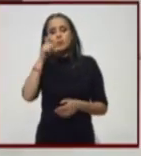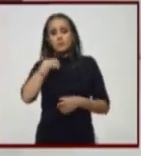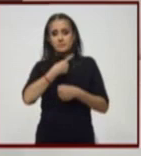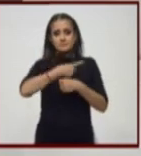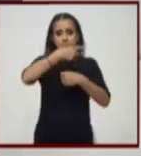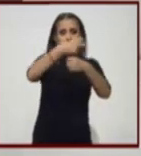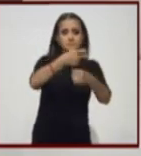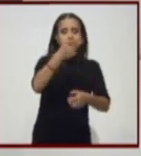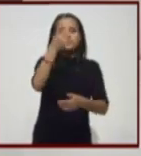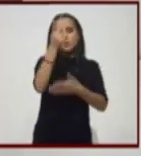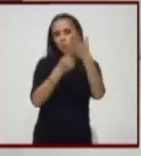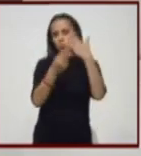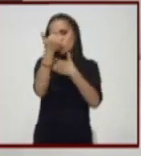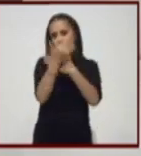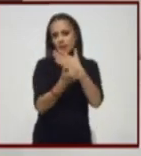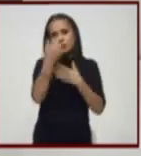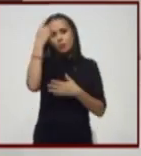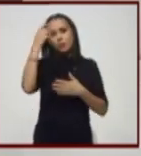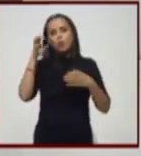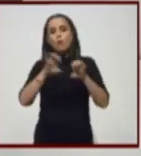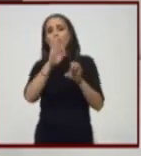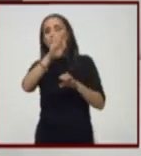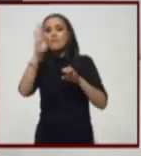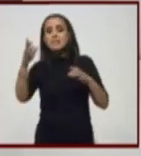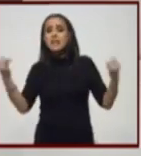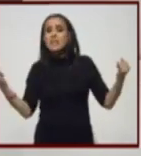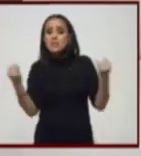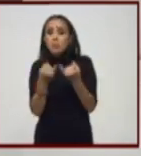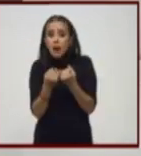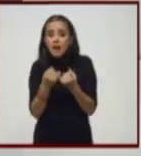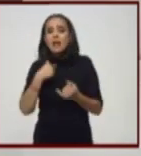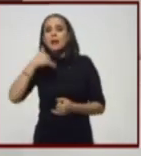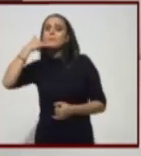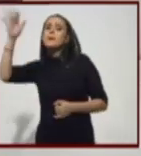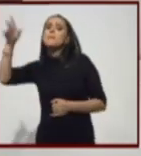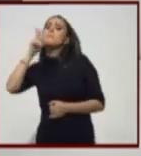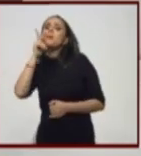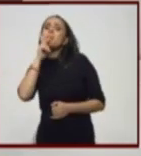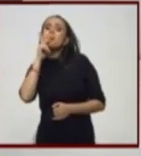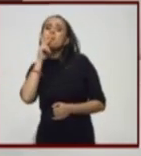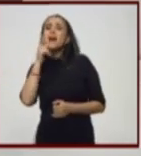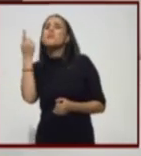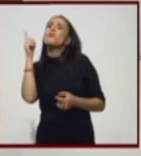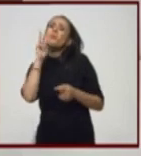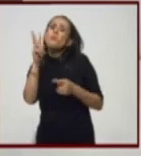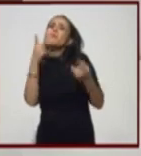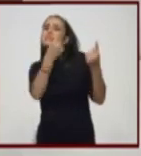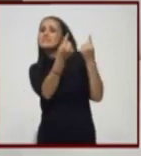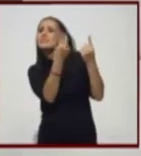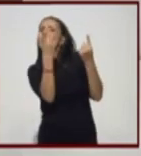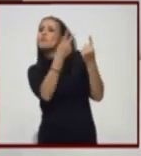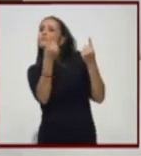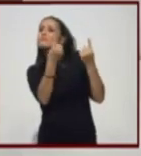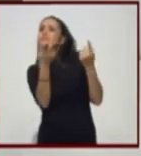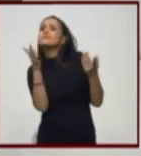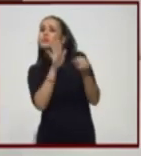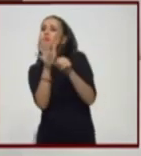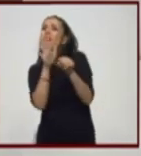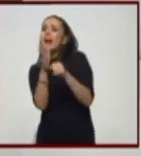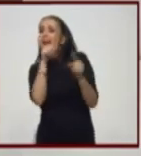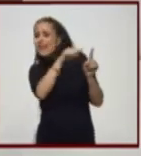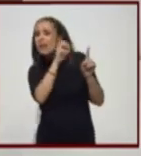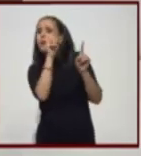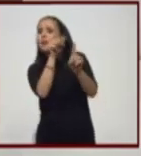un proyecto que se empalmaban las fechas siempre hablo a mi padre hoy padre como ves como la elaboración esto